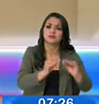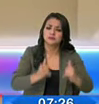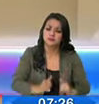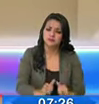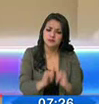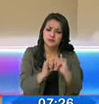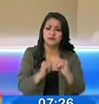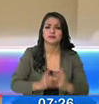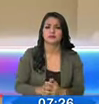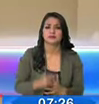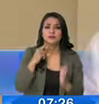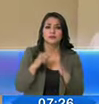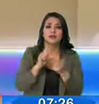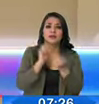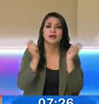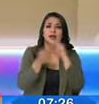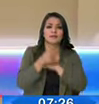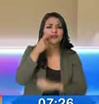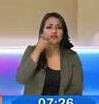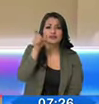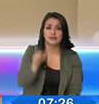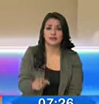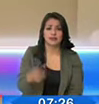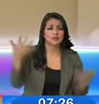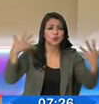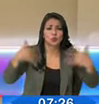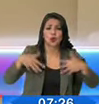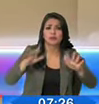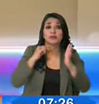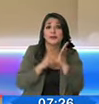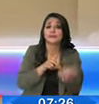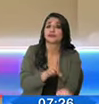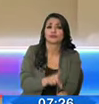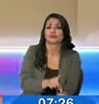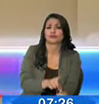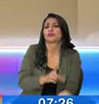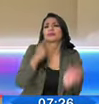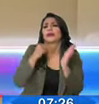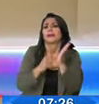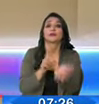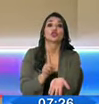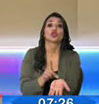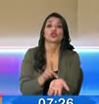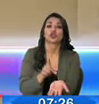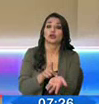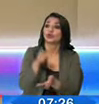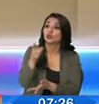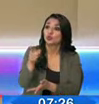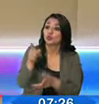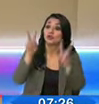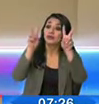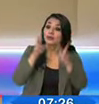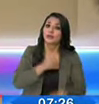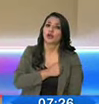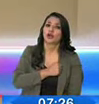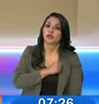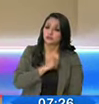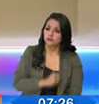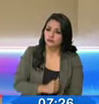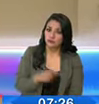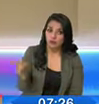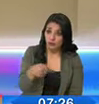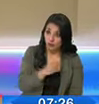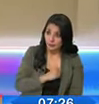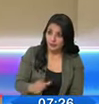no se trata de un cambio de fiscal cualquiera. Es como un médico, es como que se le pidiera a un médico que no es cardiólogo que opere. Ese es el nivel